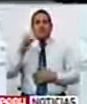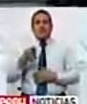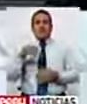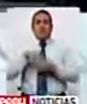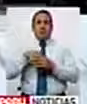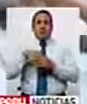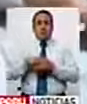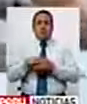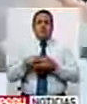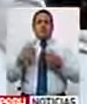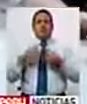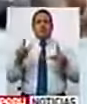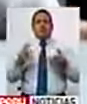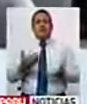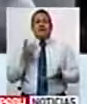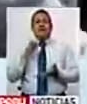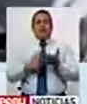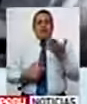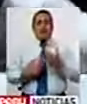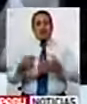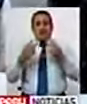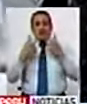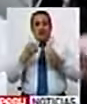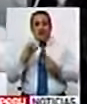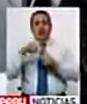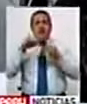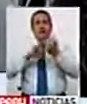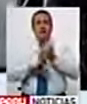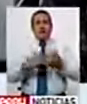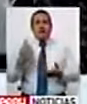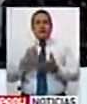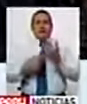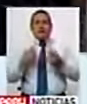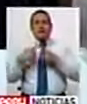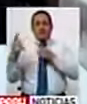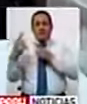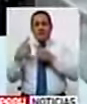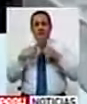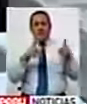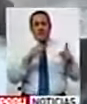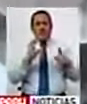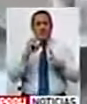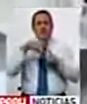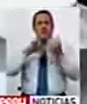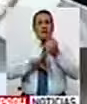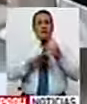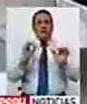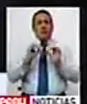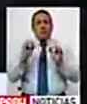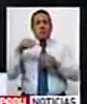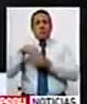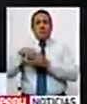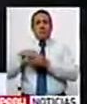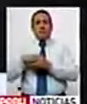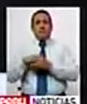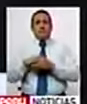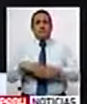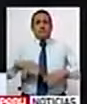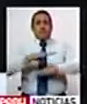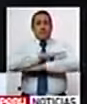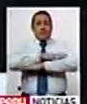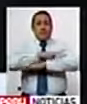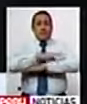votos. Pero debido a que se observan las actas y qué diferencia hay entre actas o votos impugnados. En la mesa